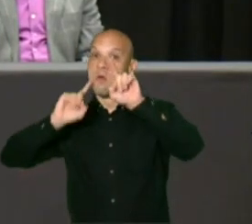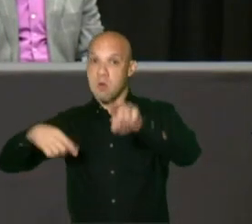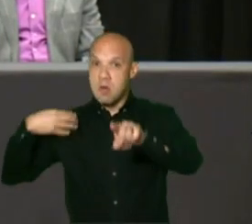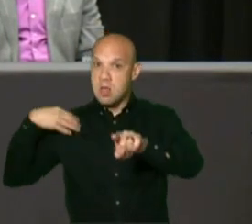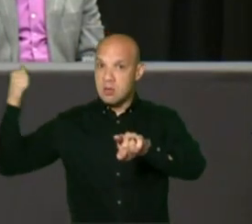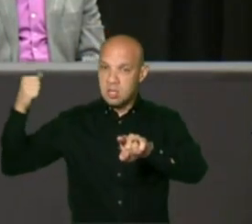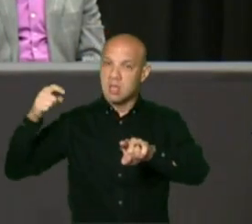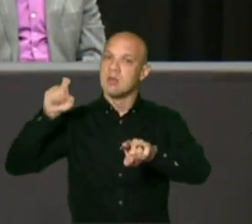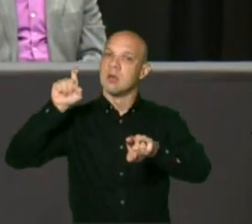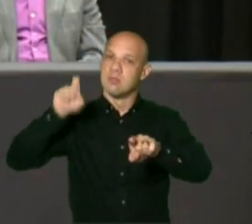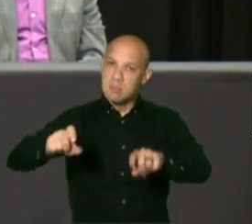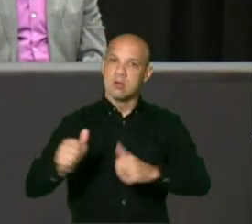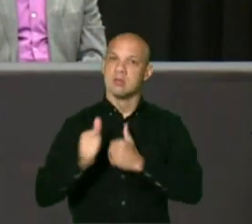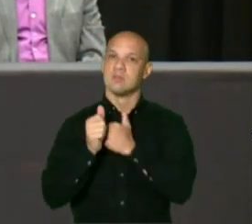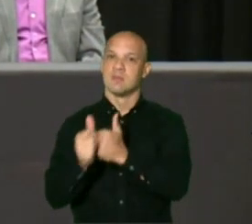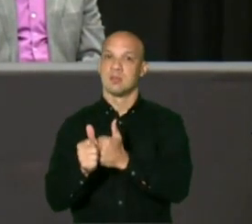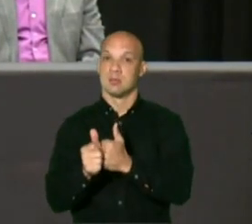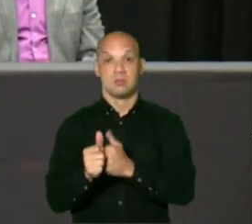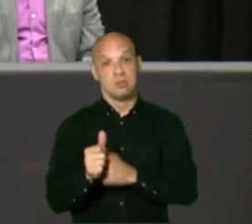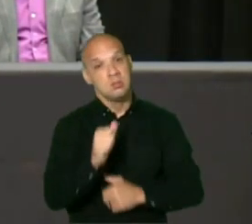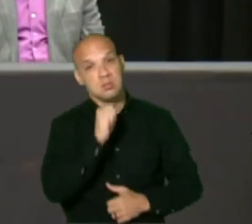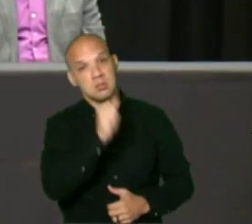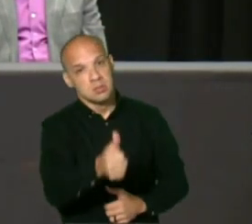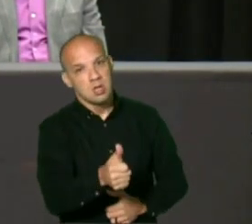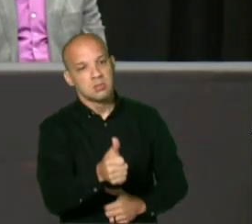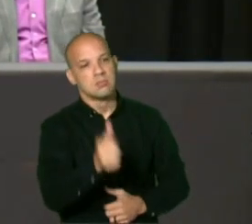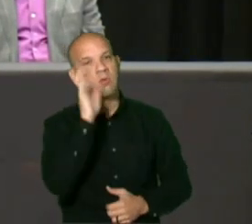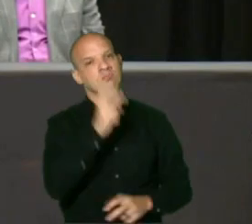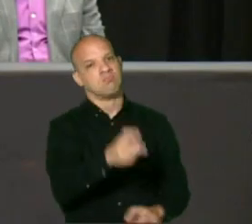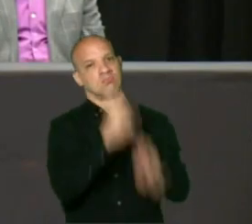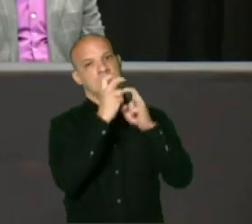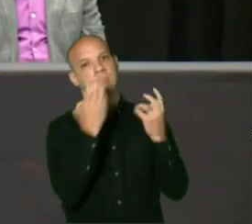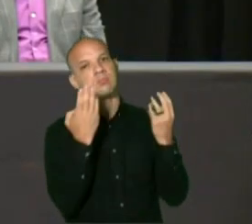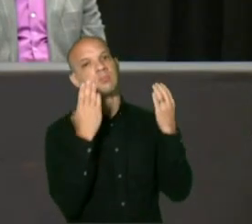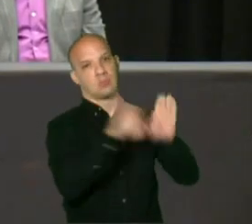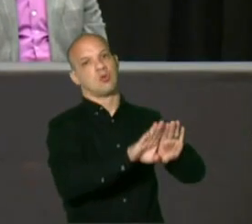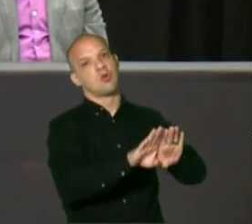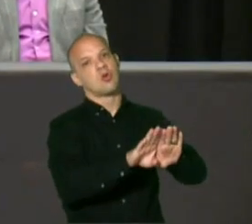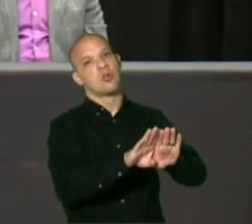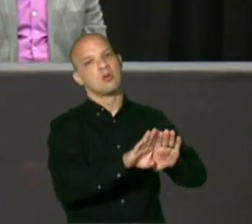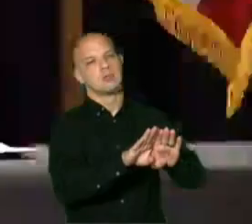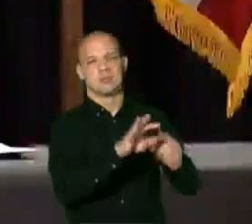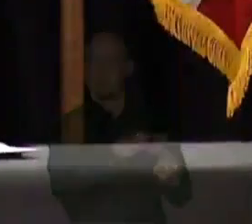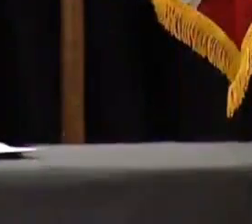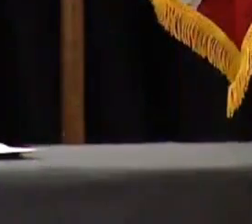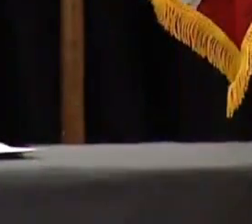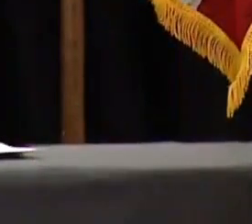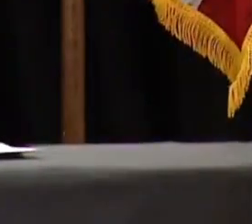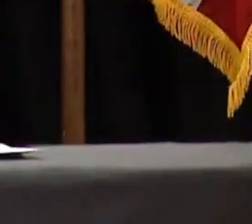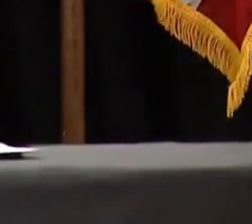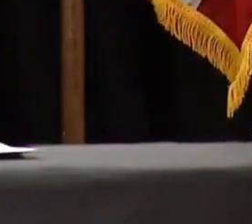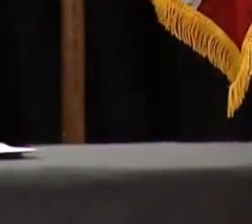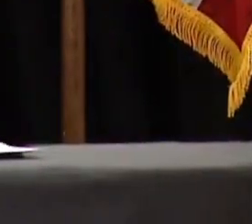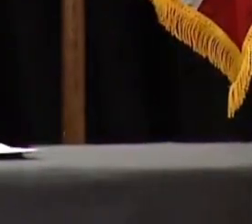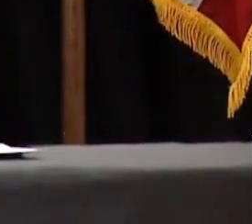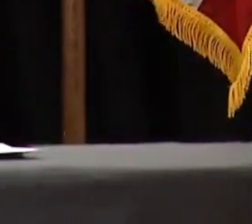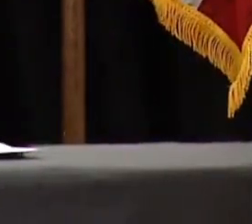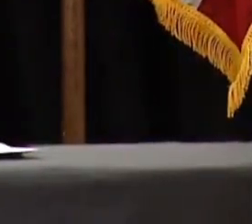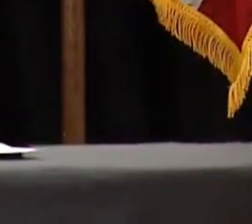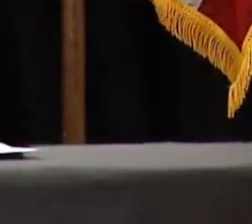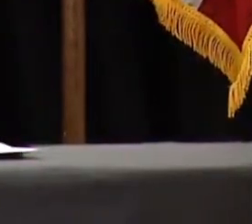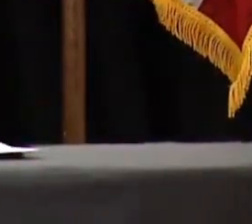contrario las medidas serán mucho más rigurosas con el incumplimiento de estas órdenes en el área de los alimentos y restaurantes. Por